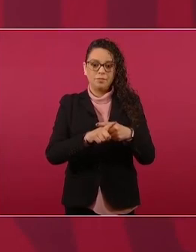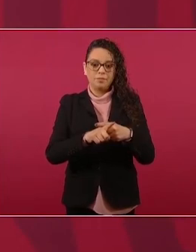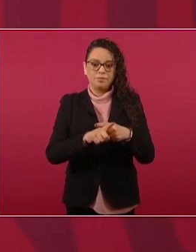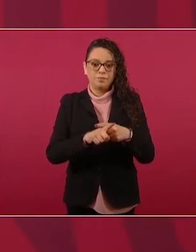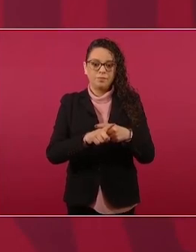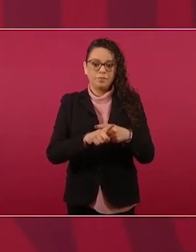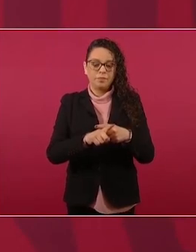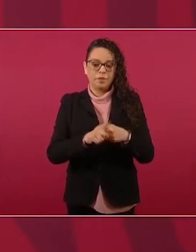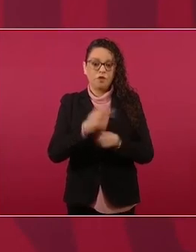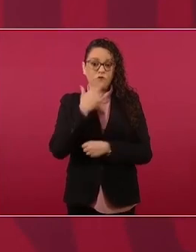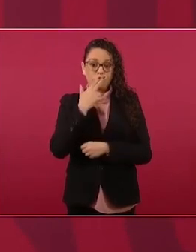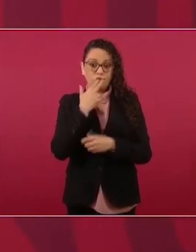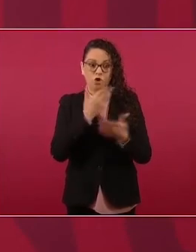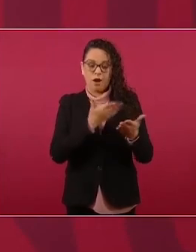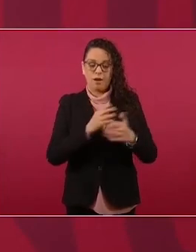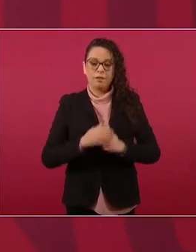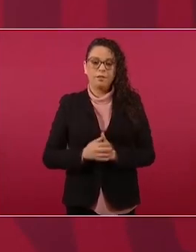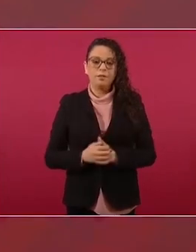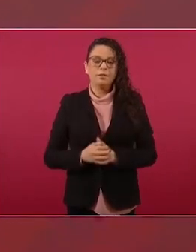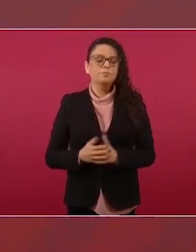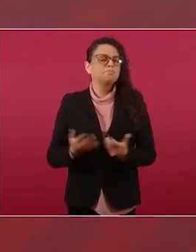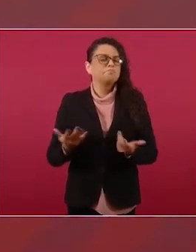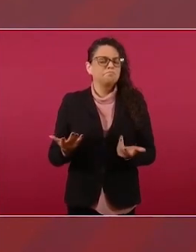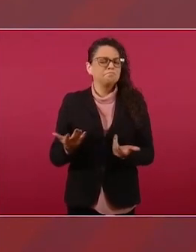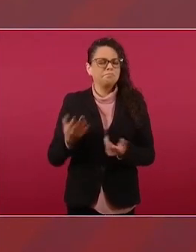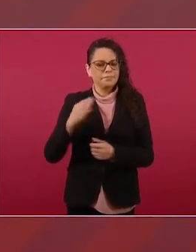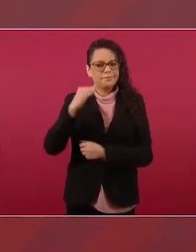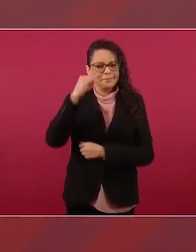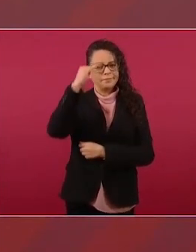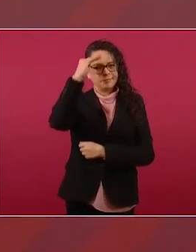¿Qué es lo que se